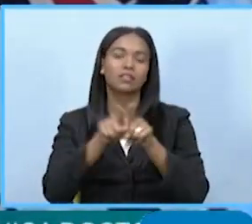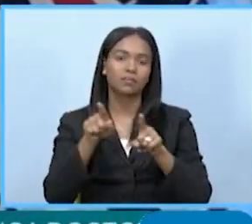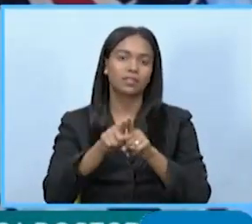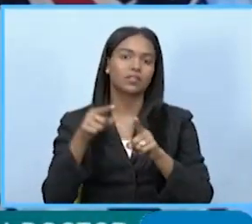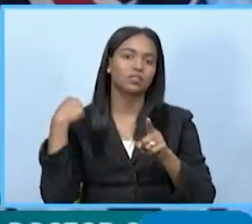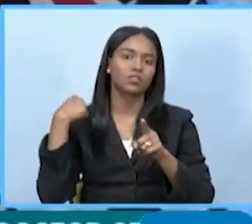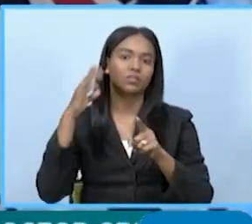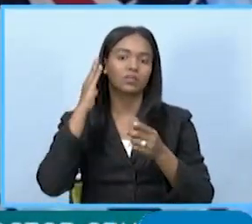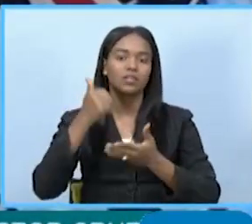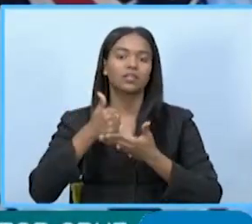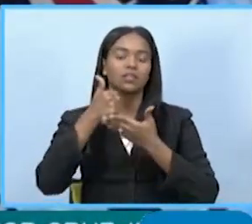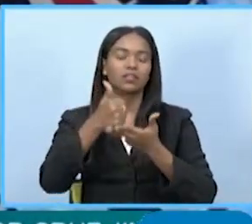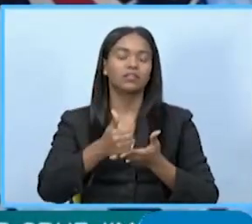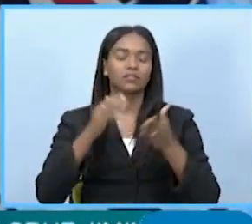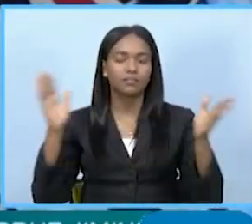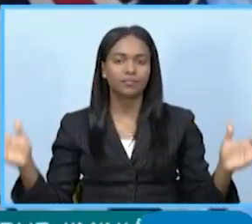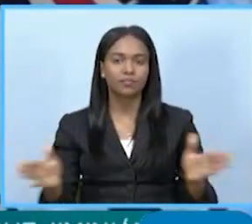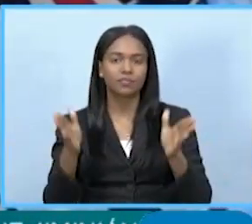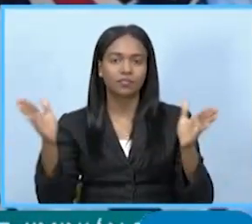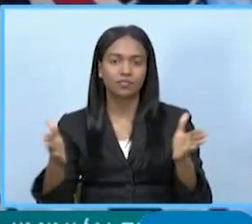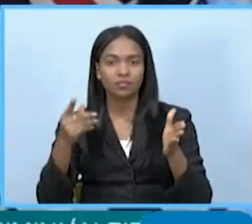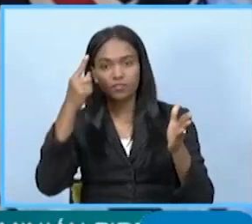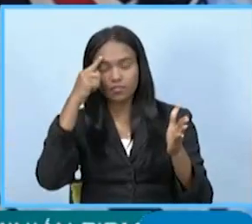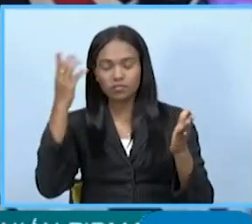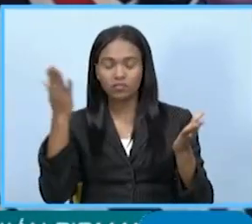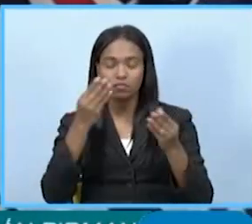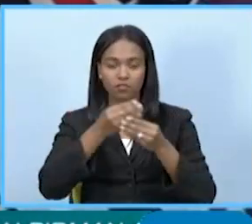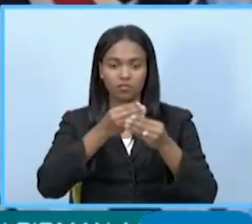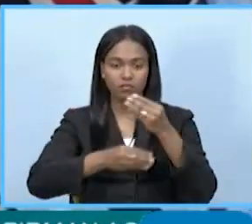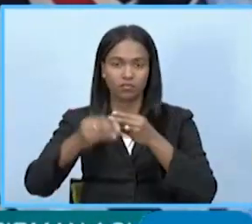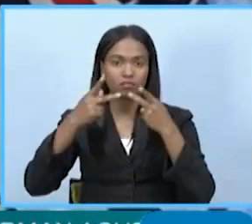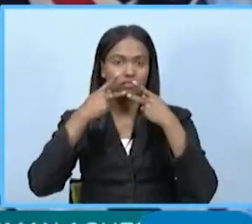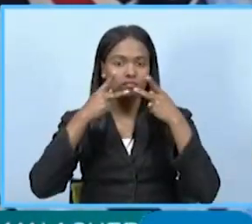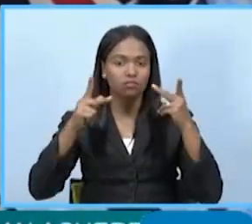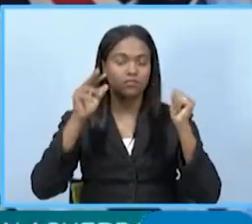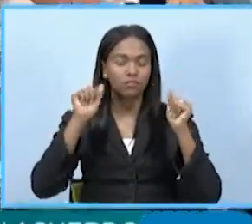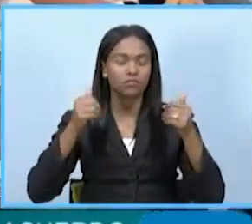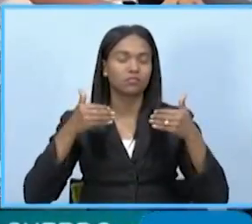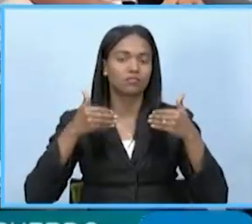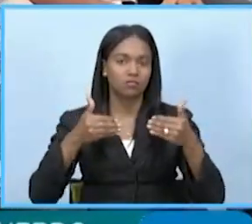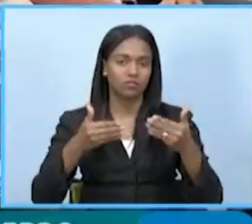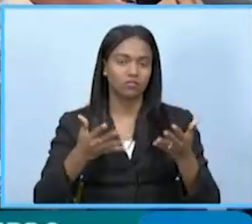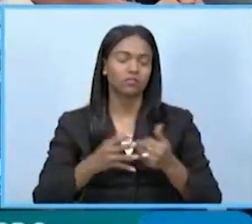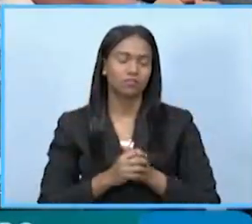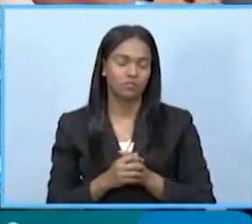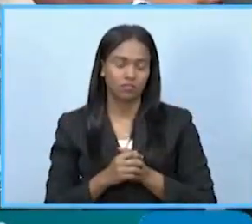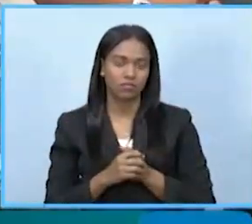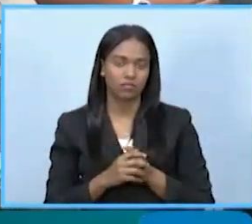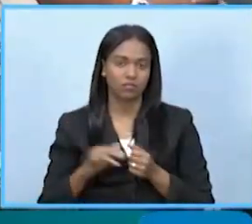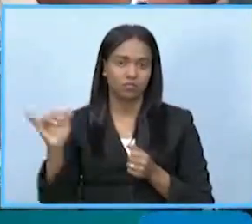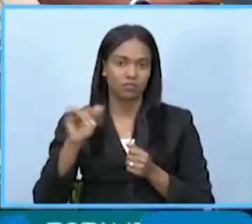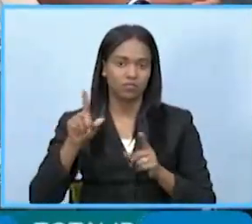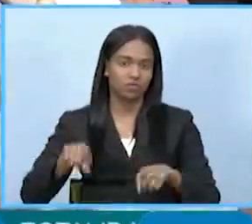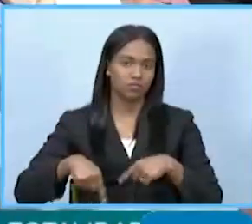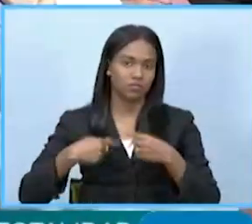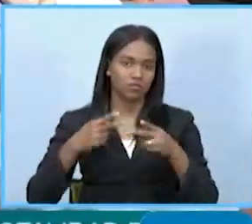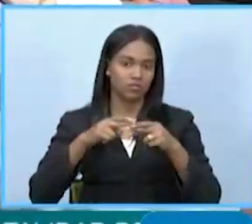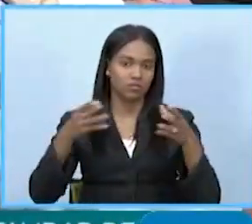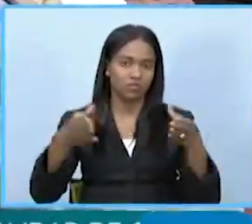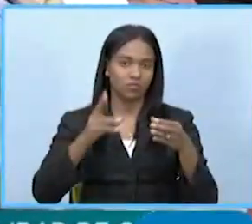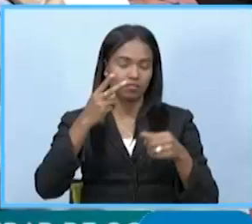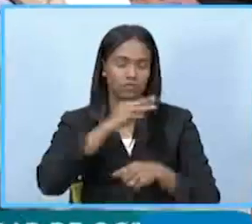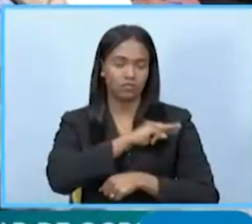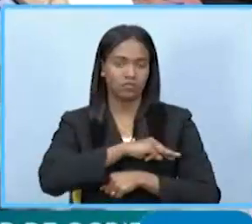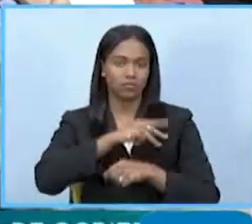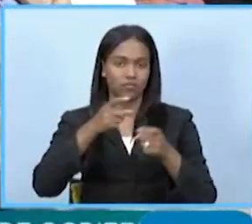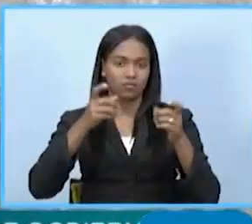vamos impulsando para que el mercado público se desarrolle. Y es que durante el acto, el